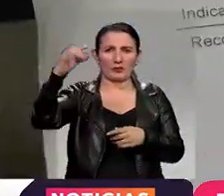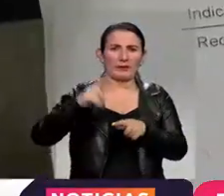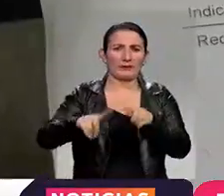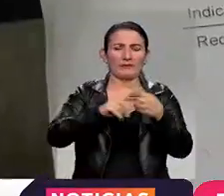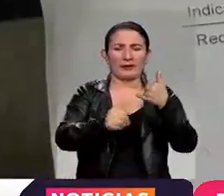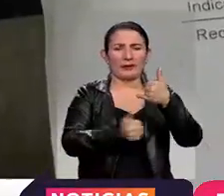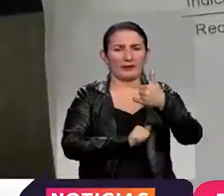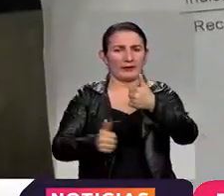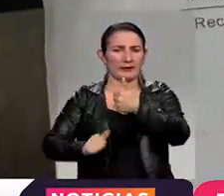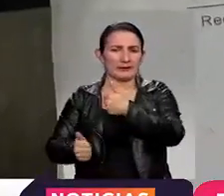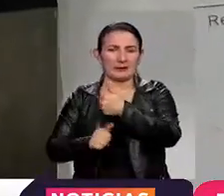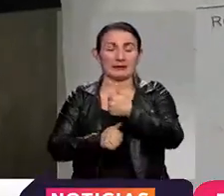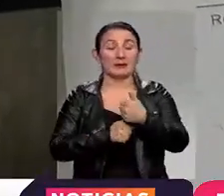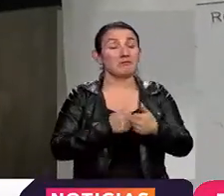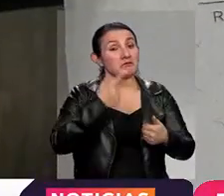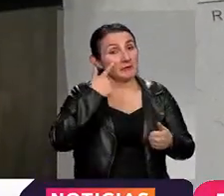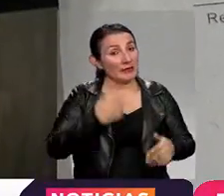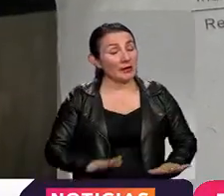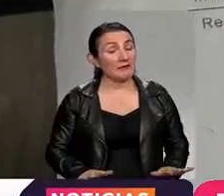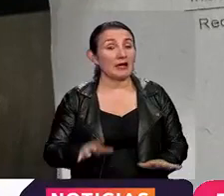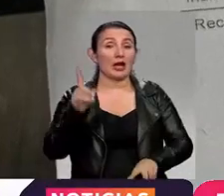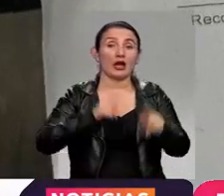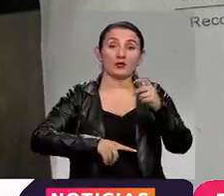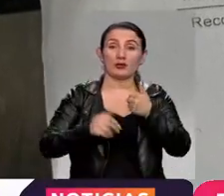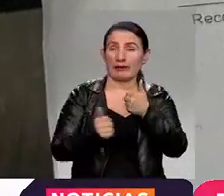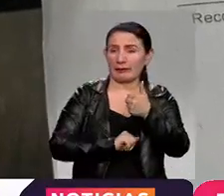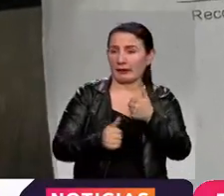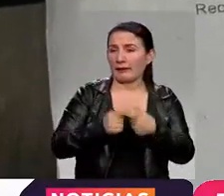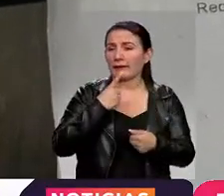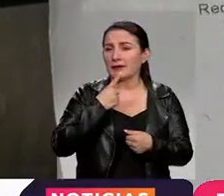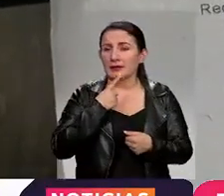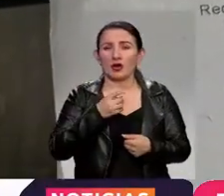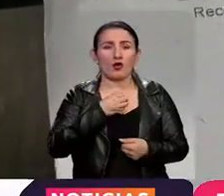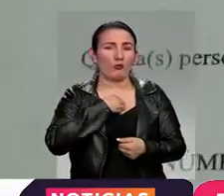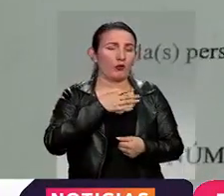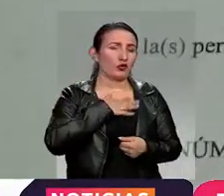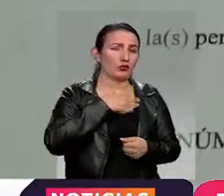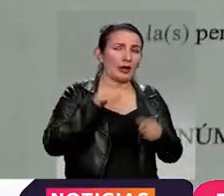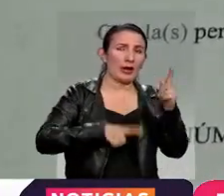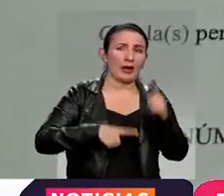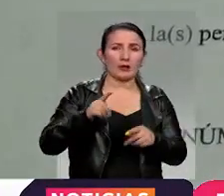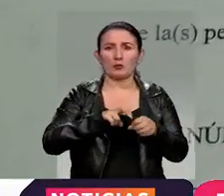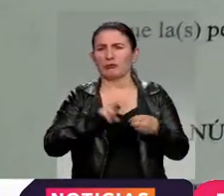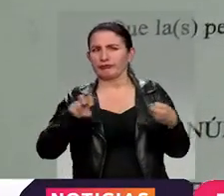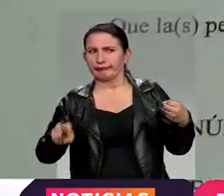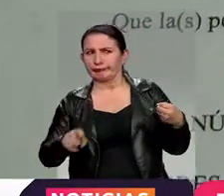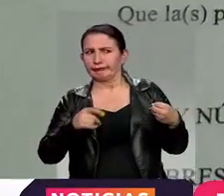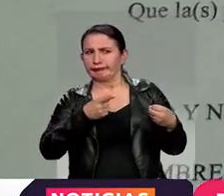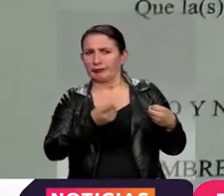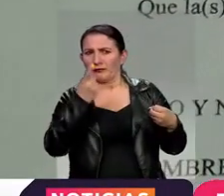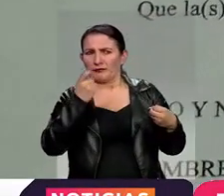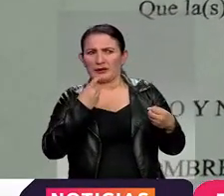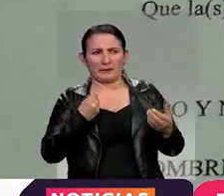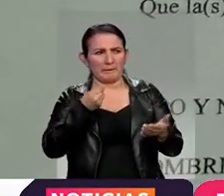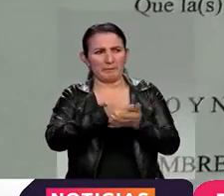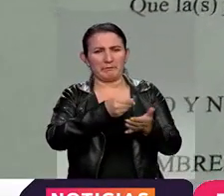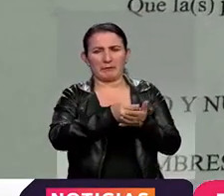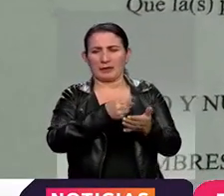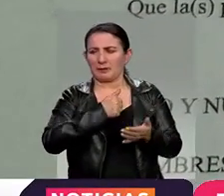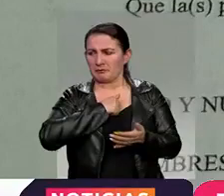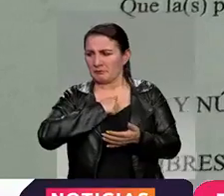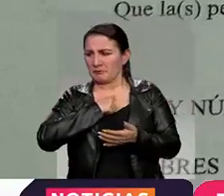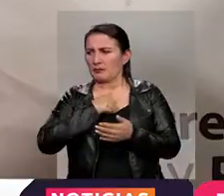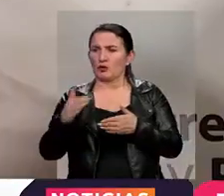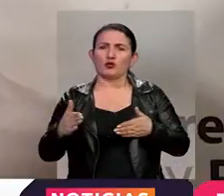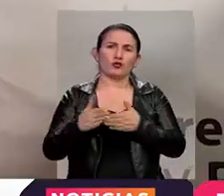y edilesas. Sin embargo, afirman los ediles que en oportunidades aparecen desafiliados. Algunos han tenido que recurrir a